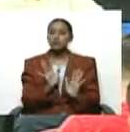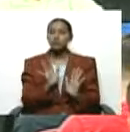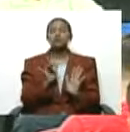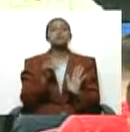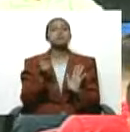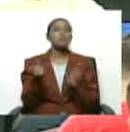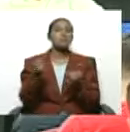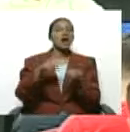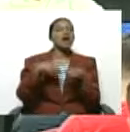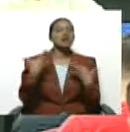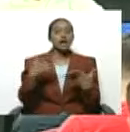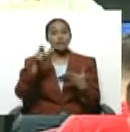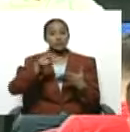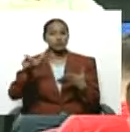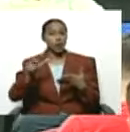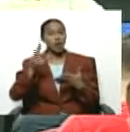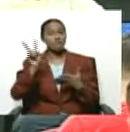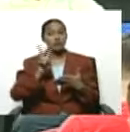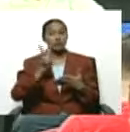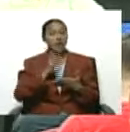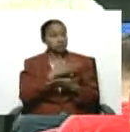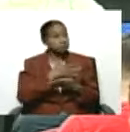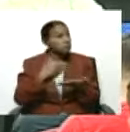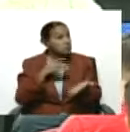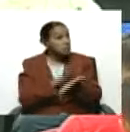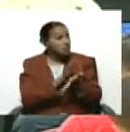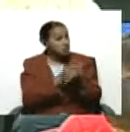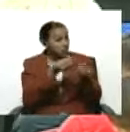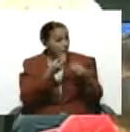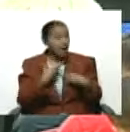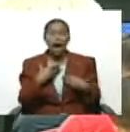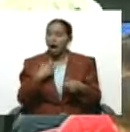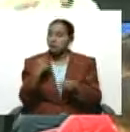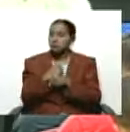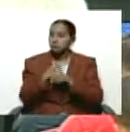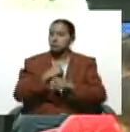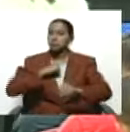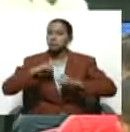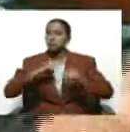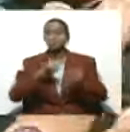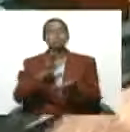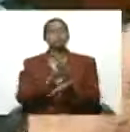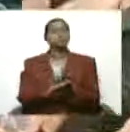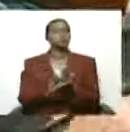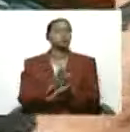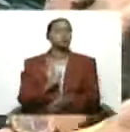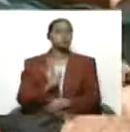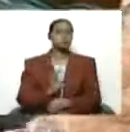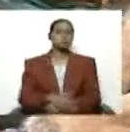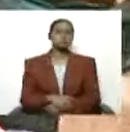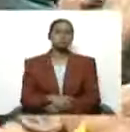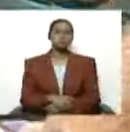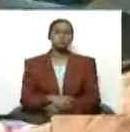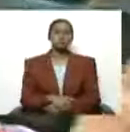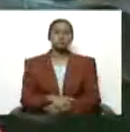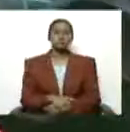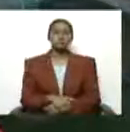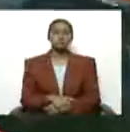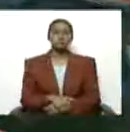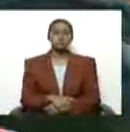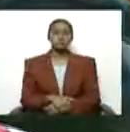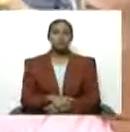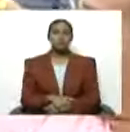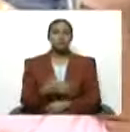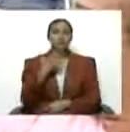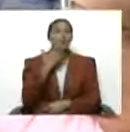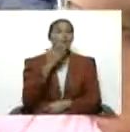pueblo para trabajar. Entonces, Si usted es